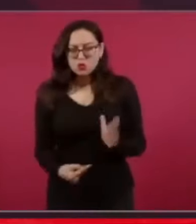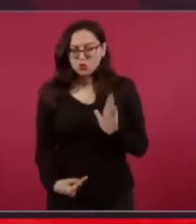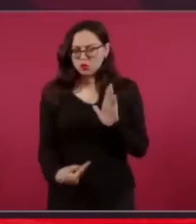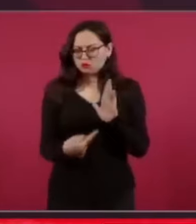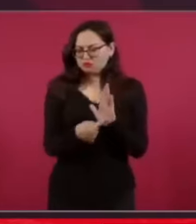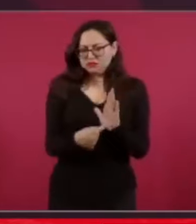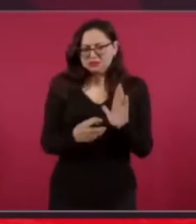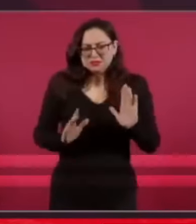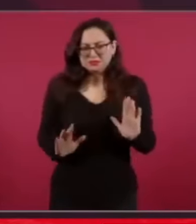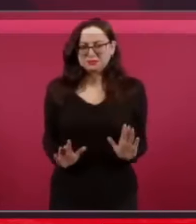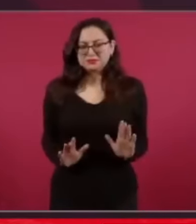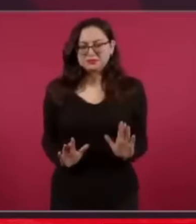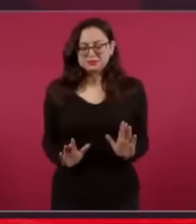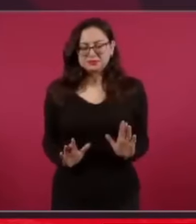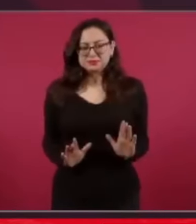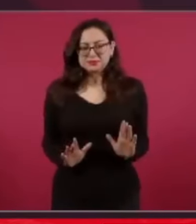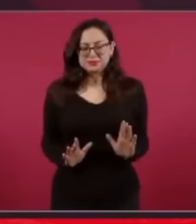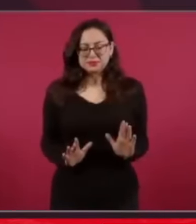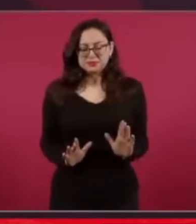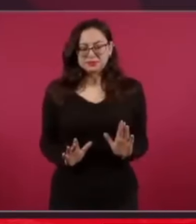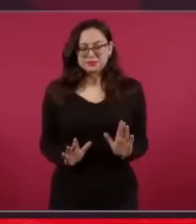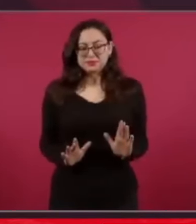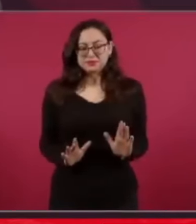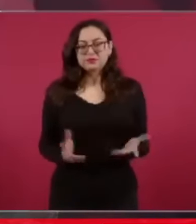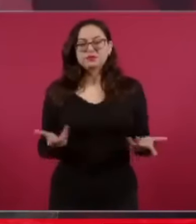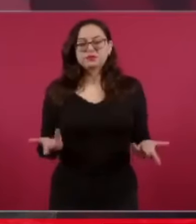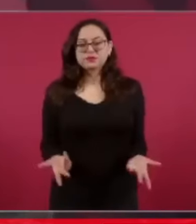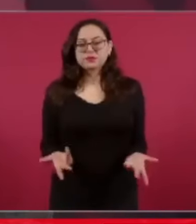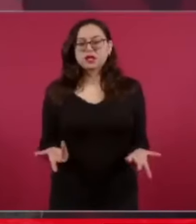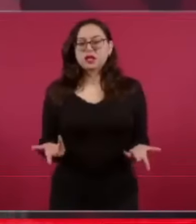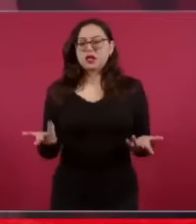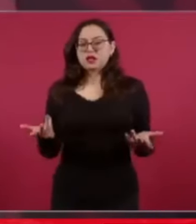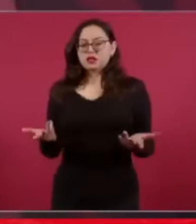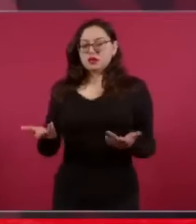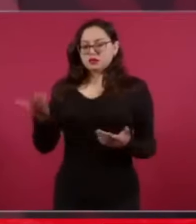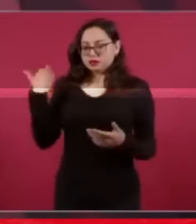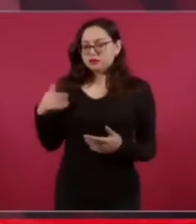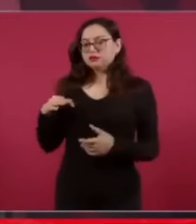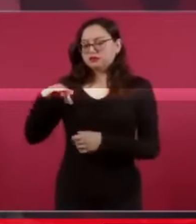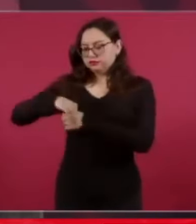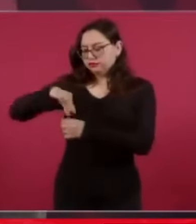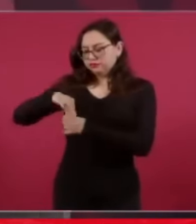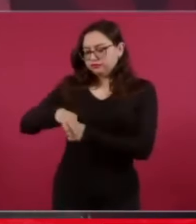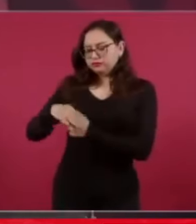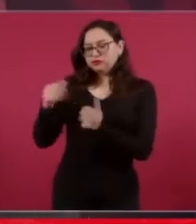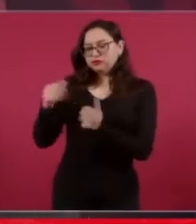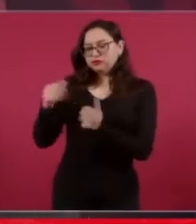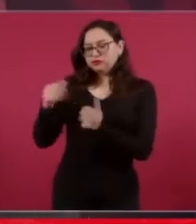tener actas, aunque la elección se ha llevado a cabo de manera electrónica, pienso